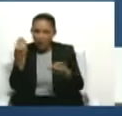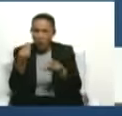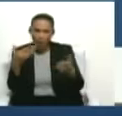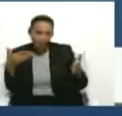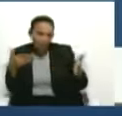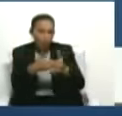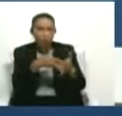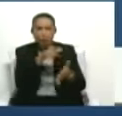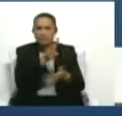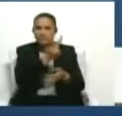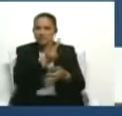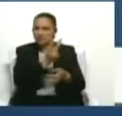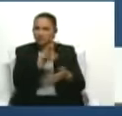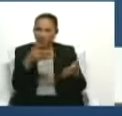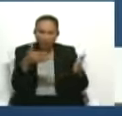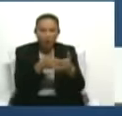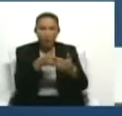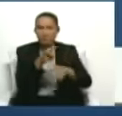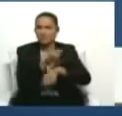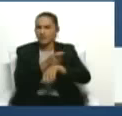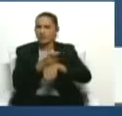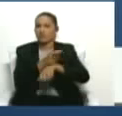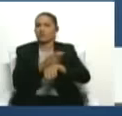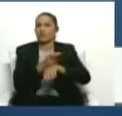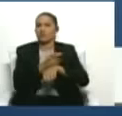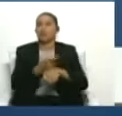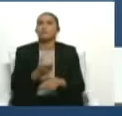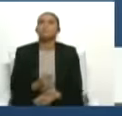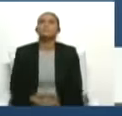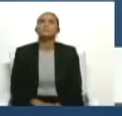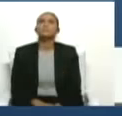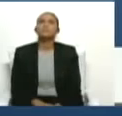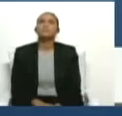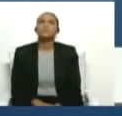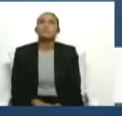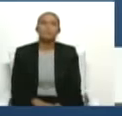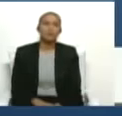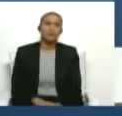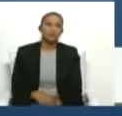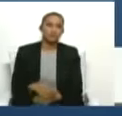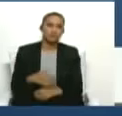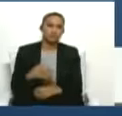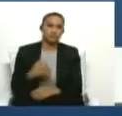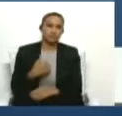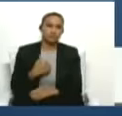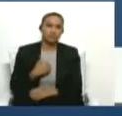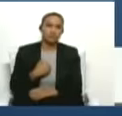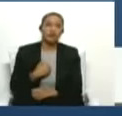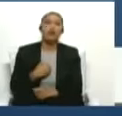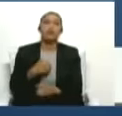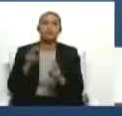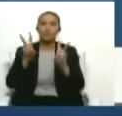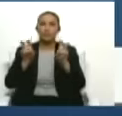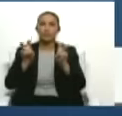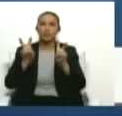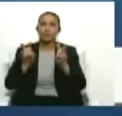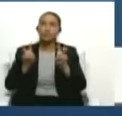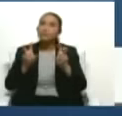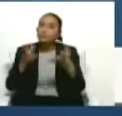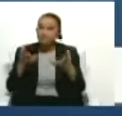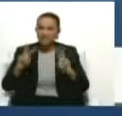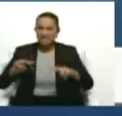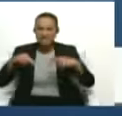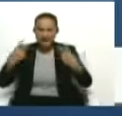sé qué calificarlo, porque creo que es adrede. Mienten y se creen la mentira, pero al mismo tiempo delinquen al decir